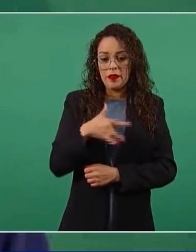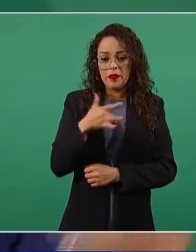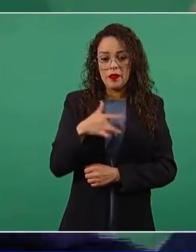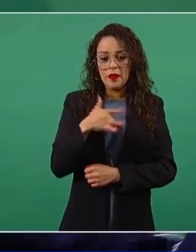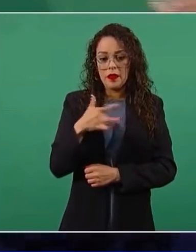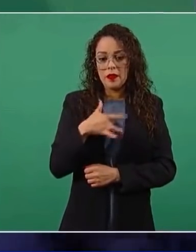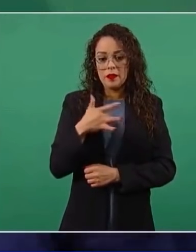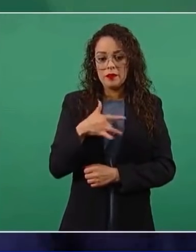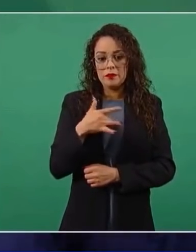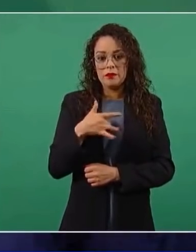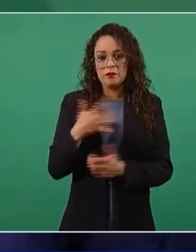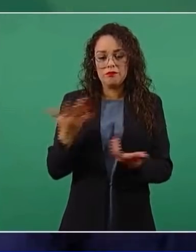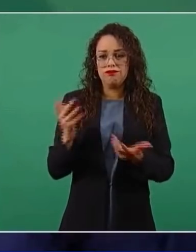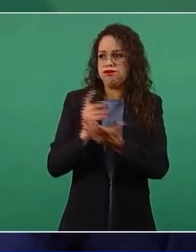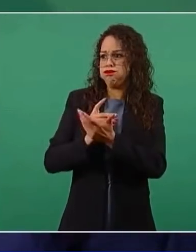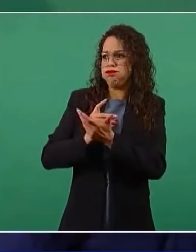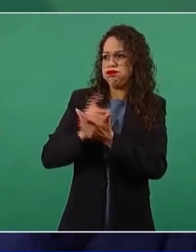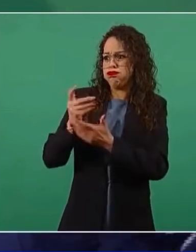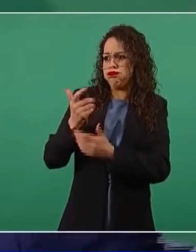con precios